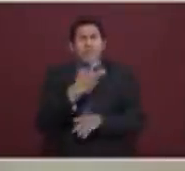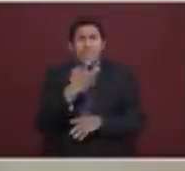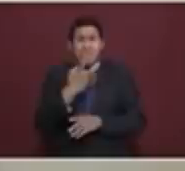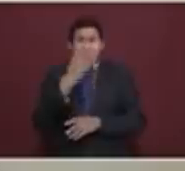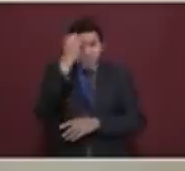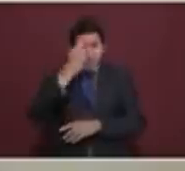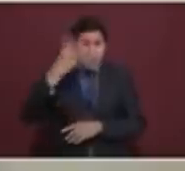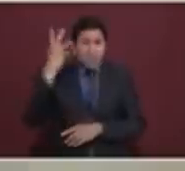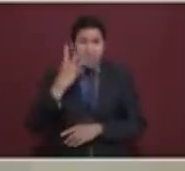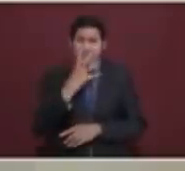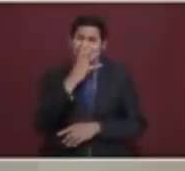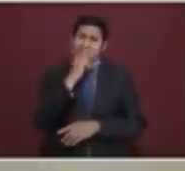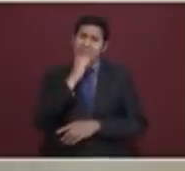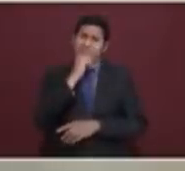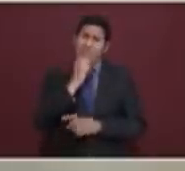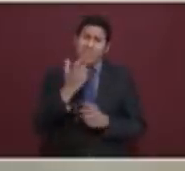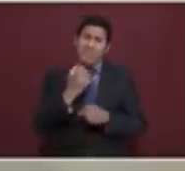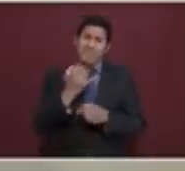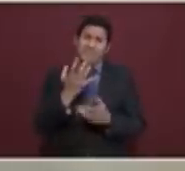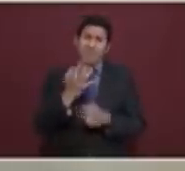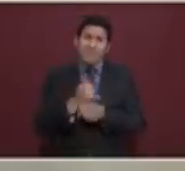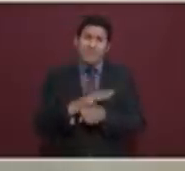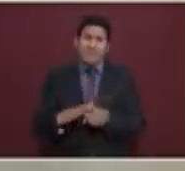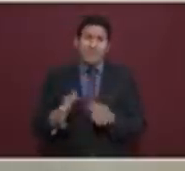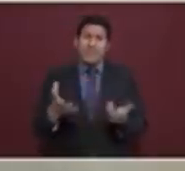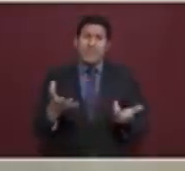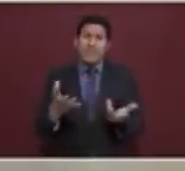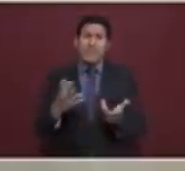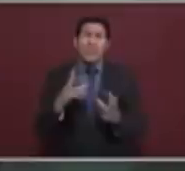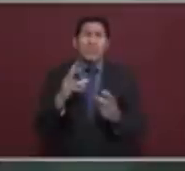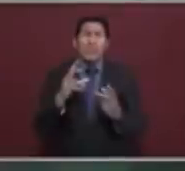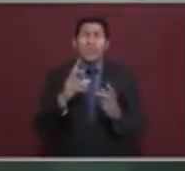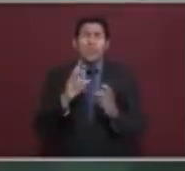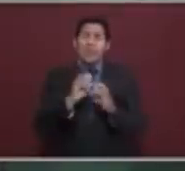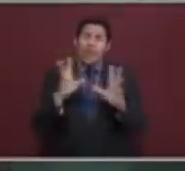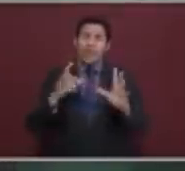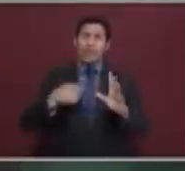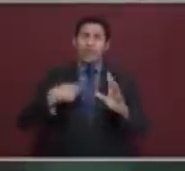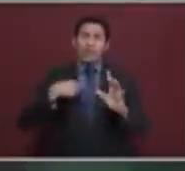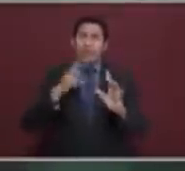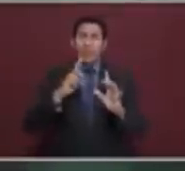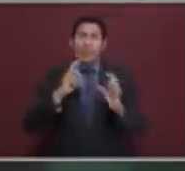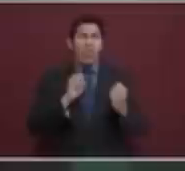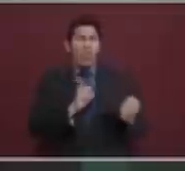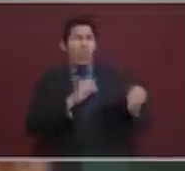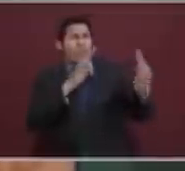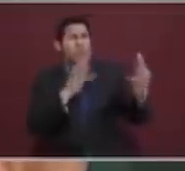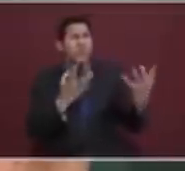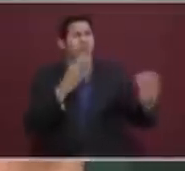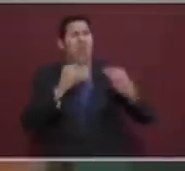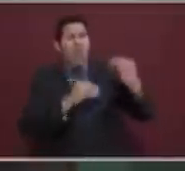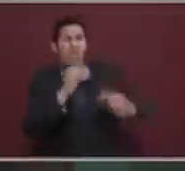no vamos nosotros y confrontarnos con nadie pero